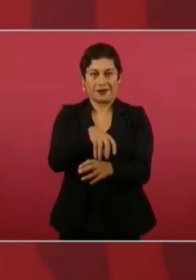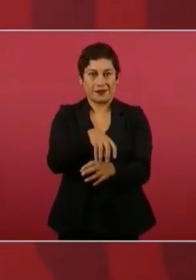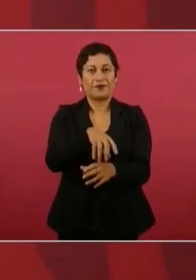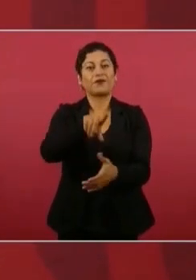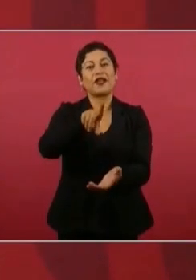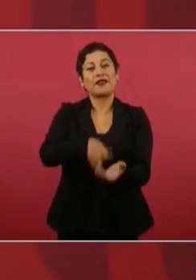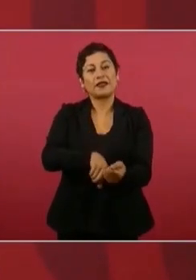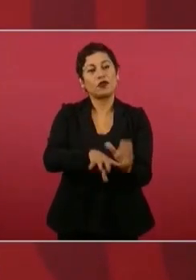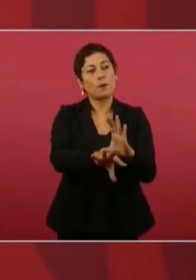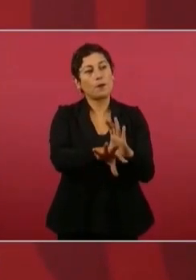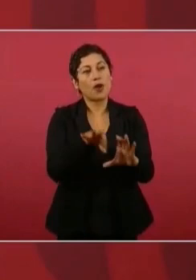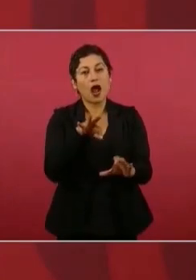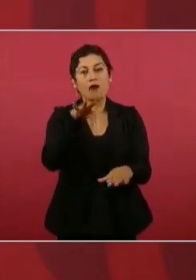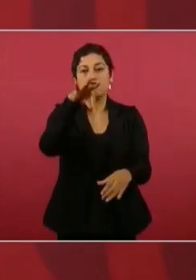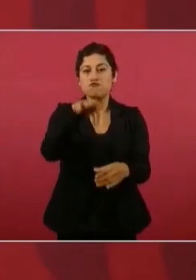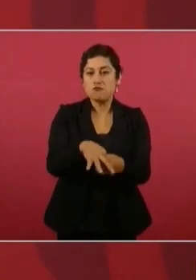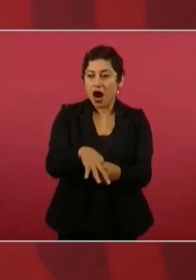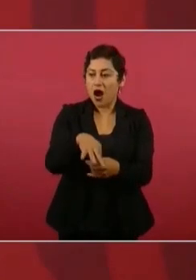distritales.